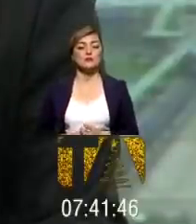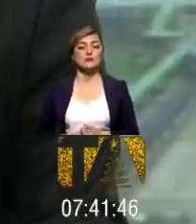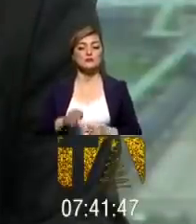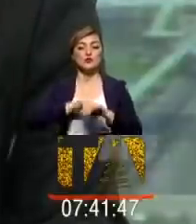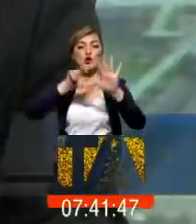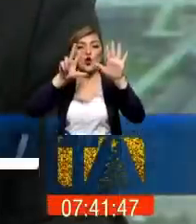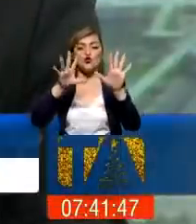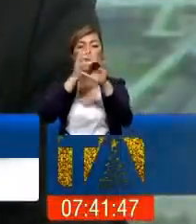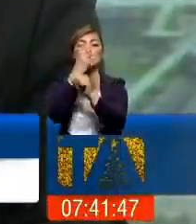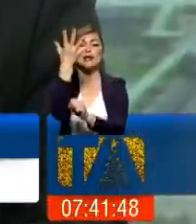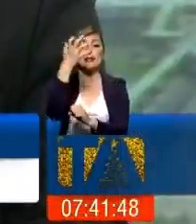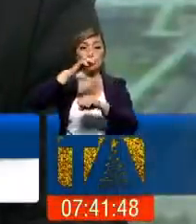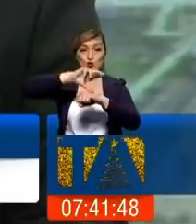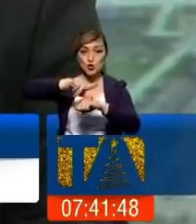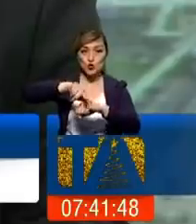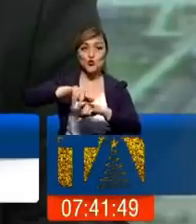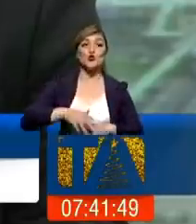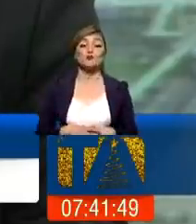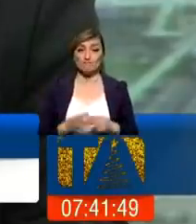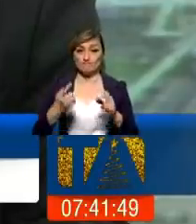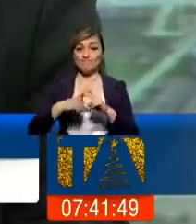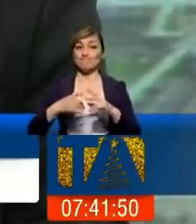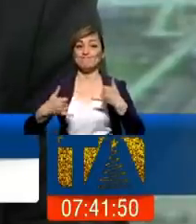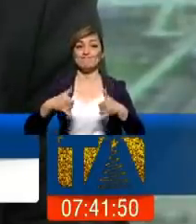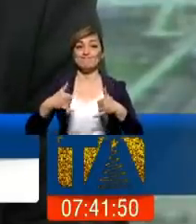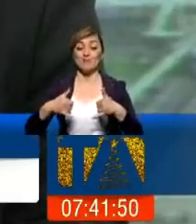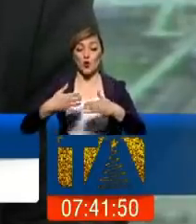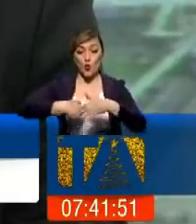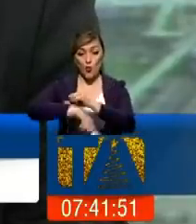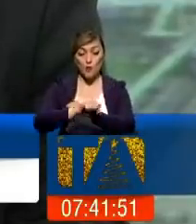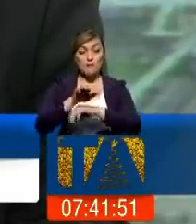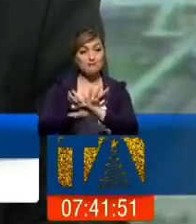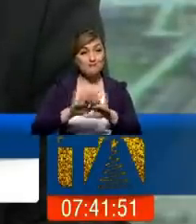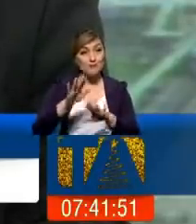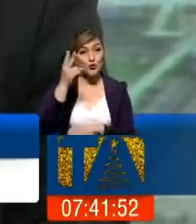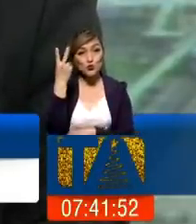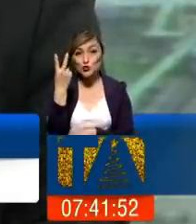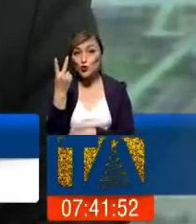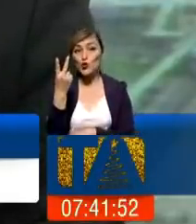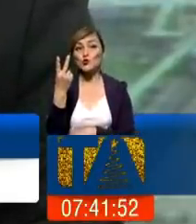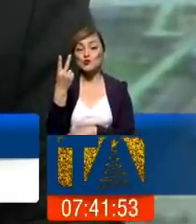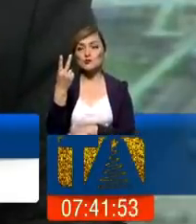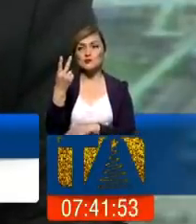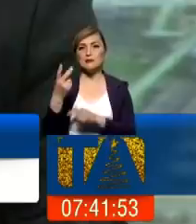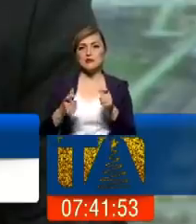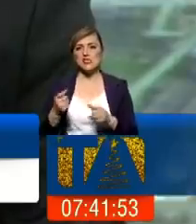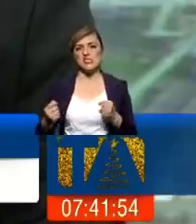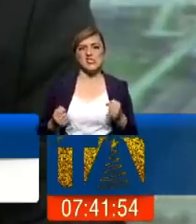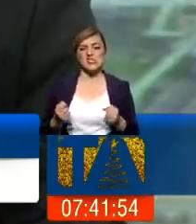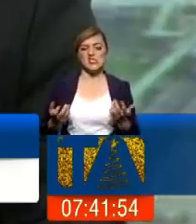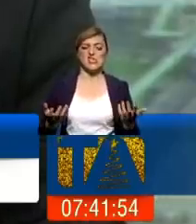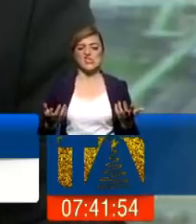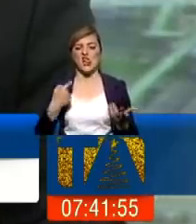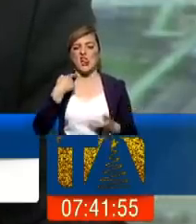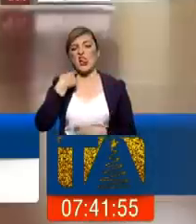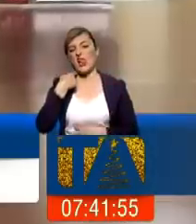20 horas con 15 minutos, en razón que una vez terminado estos dos partidos, obviamente empezaríamos ya